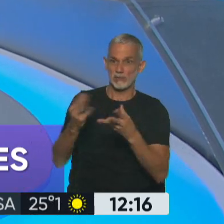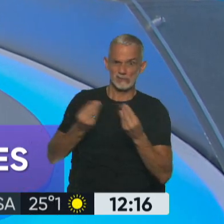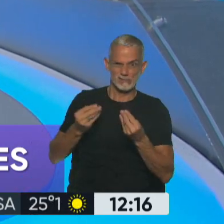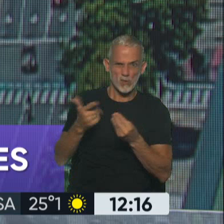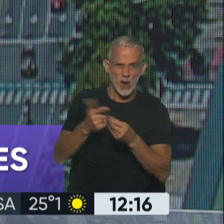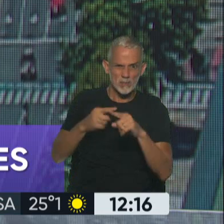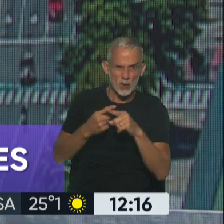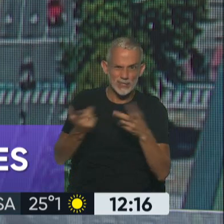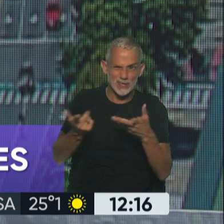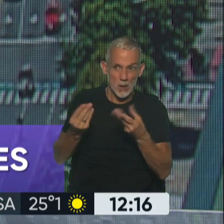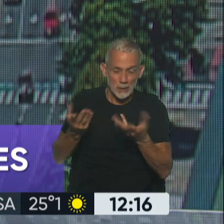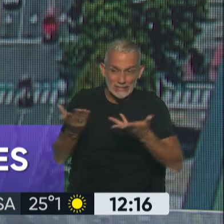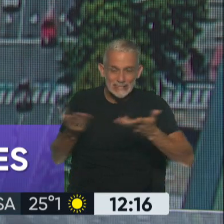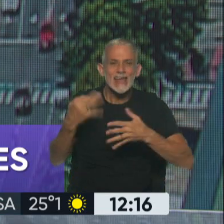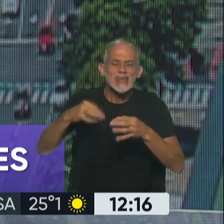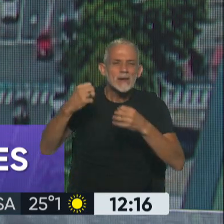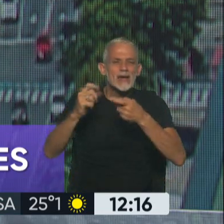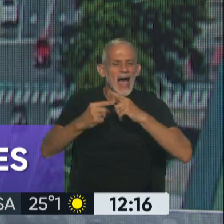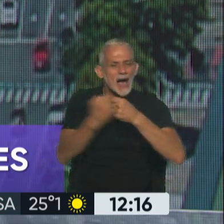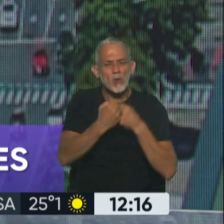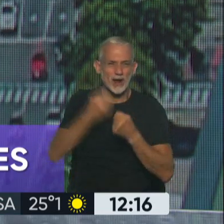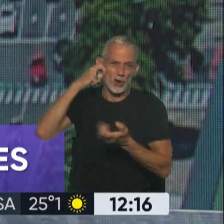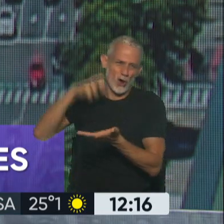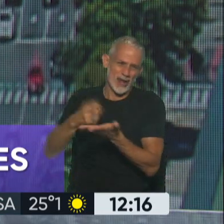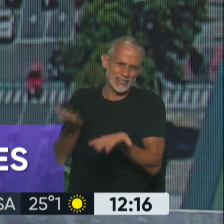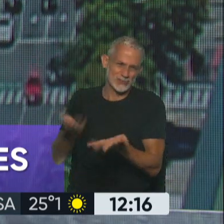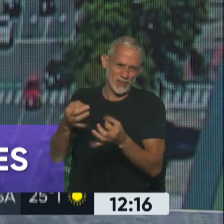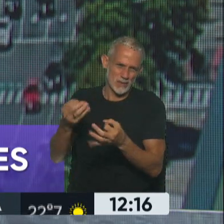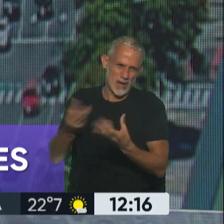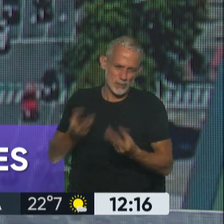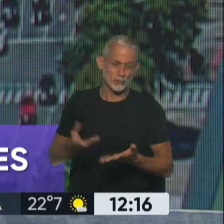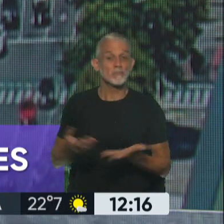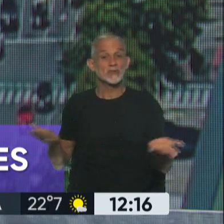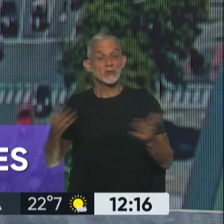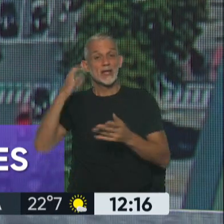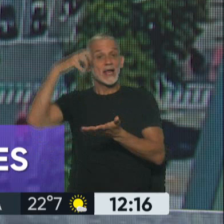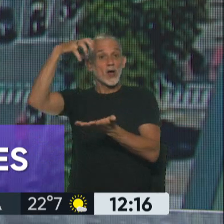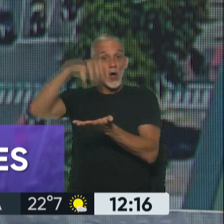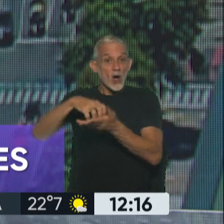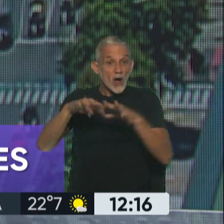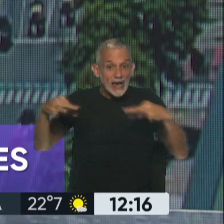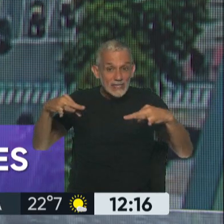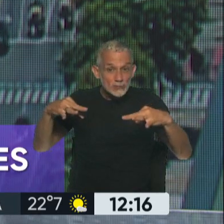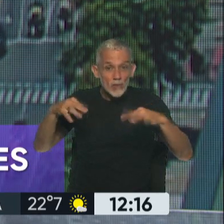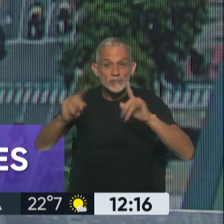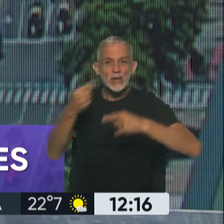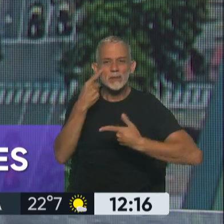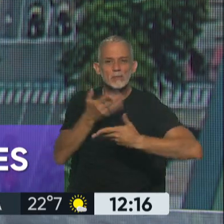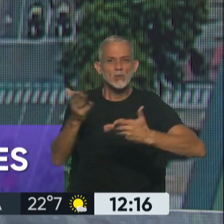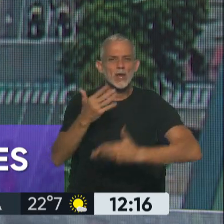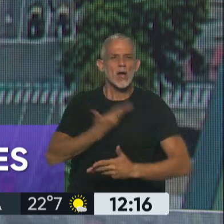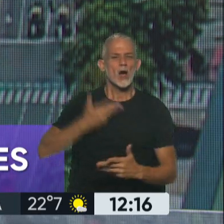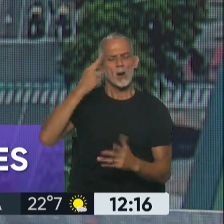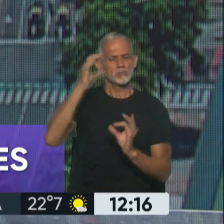si no tiene algún mínimo acompañamiento del Congreso. Y acá también hay que decir otra cosa. En el Congreso está reflejada también la posición de los